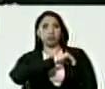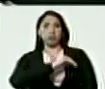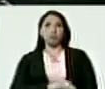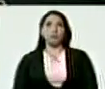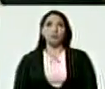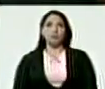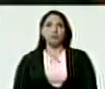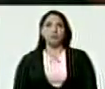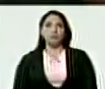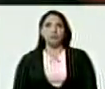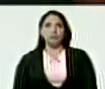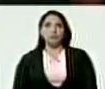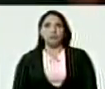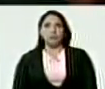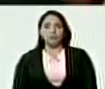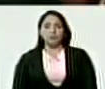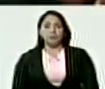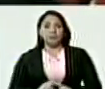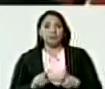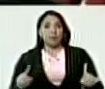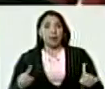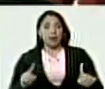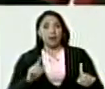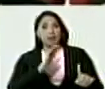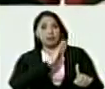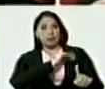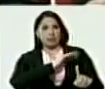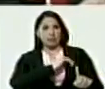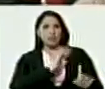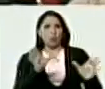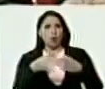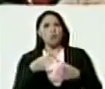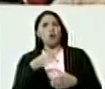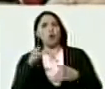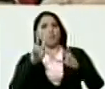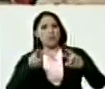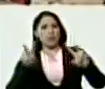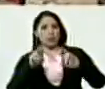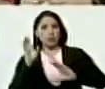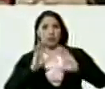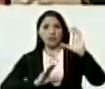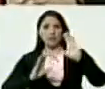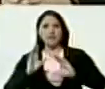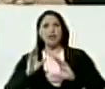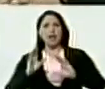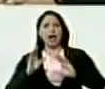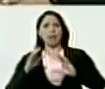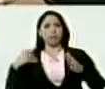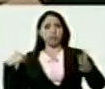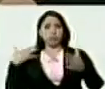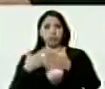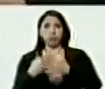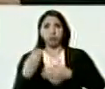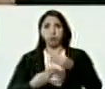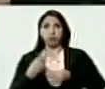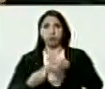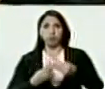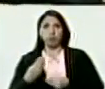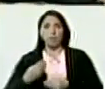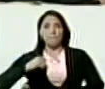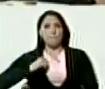científica para que el CICPC, como lo había venido haciendo, sea la policía científica